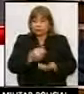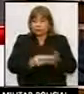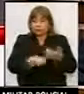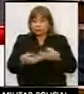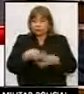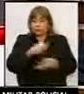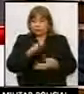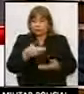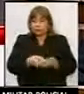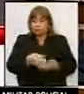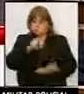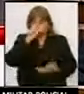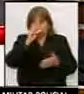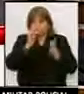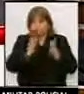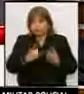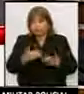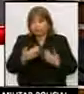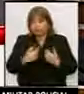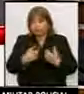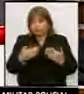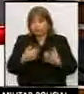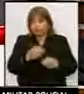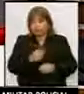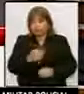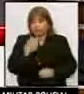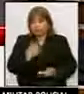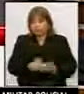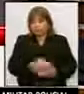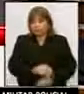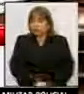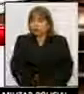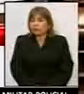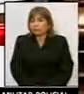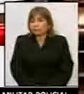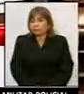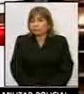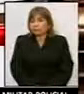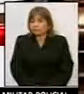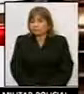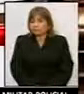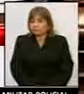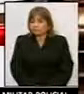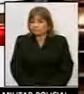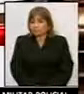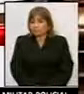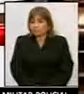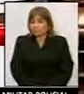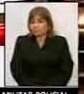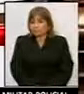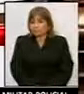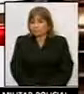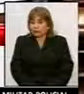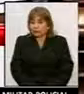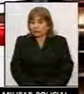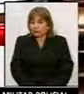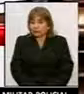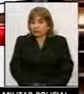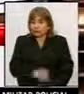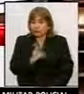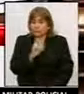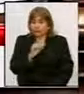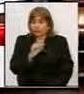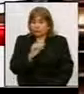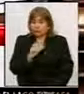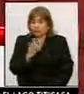los peruanos, que son especialmente para los pequeños agricultores. Gracias, presidente. Muchas gracias, congresista Velázquez. Tiene el uso de la palabra el congresista Villanueva